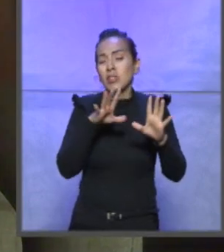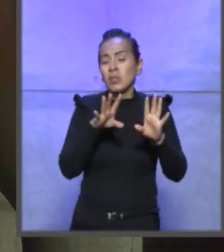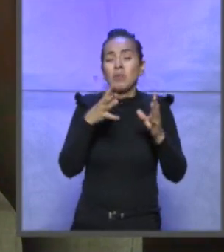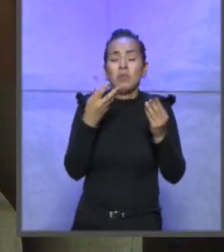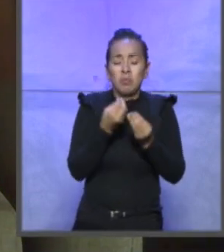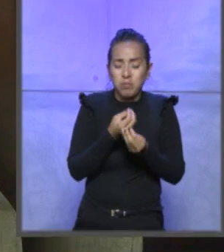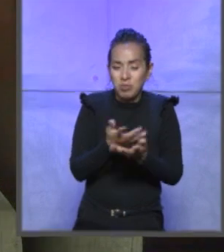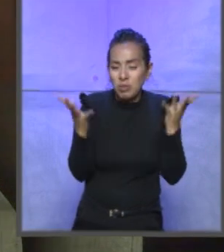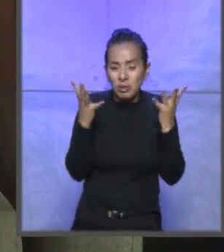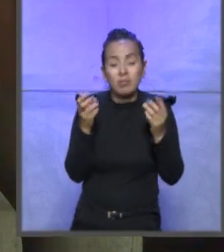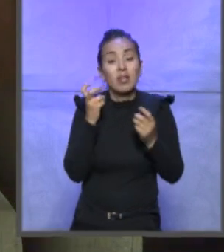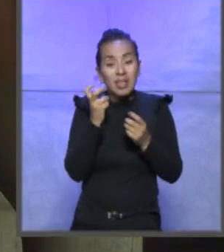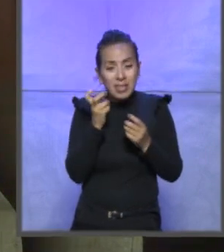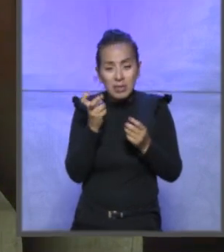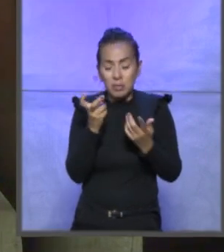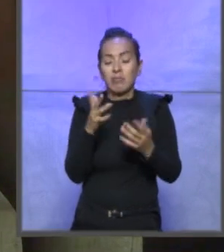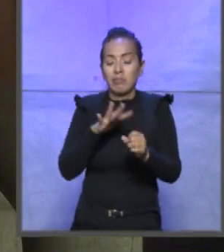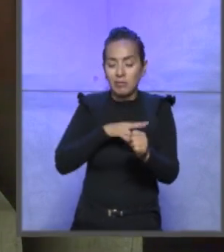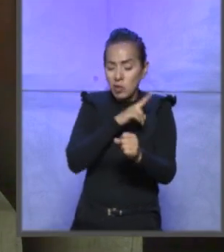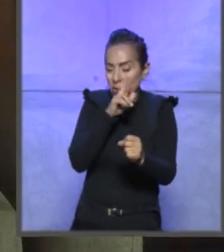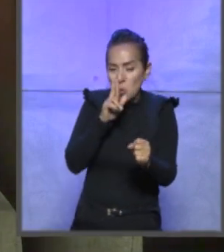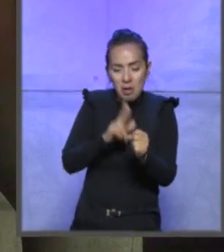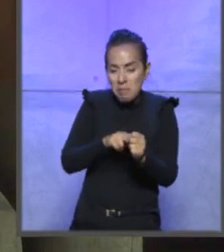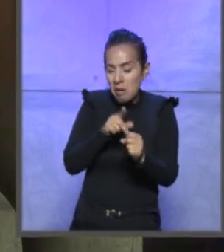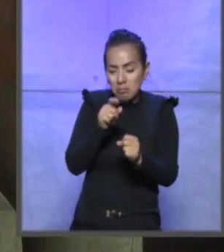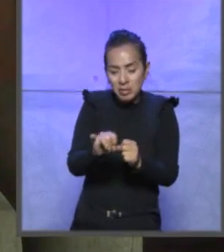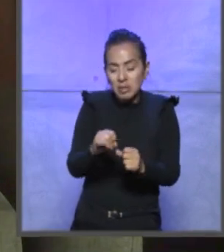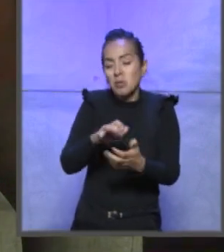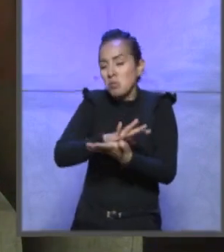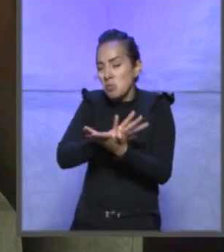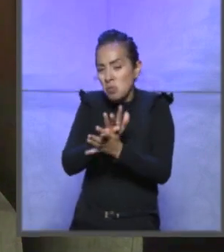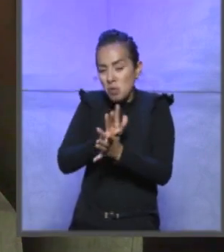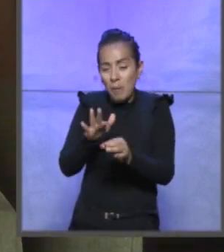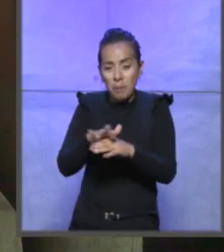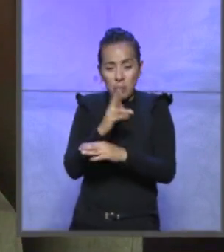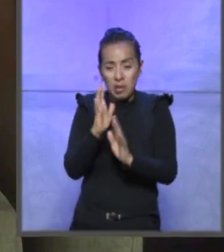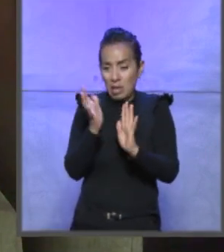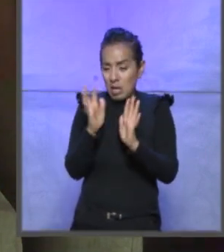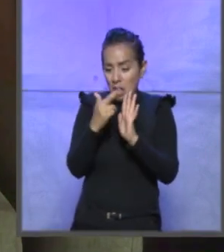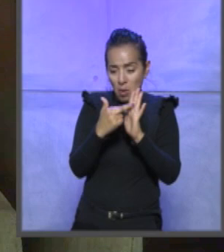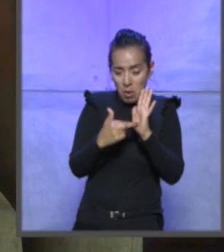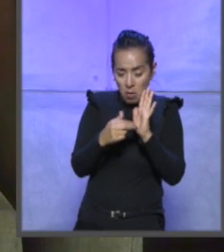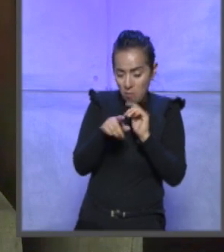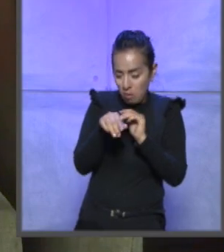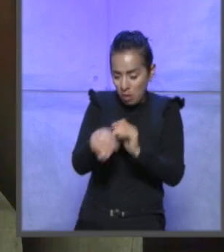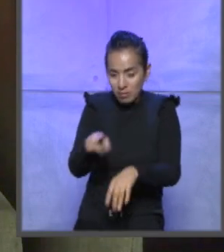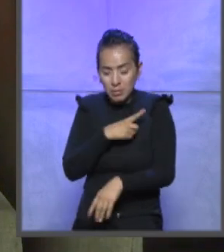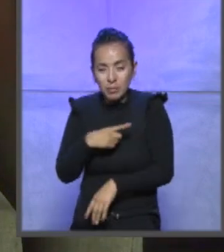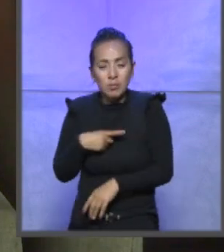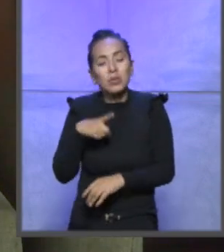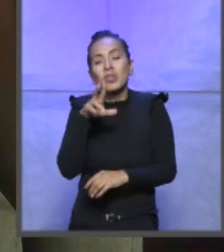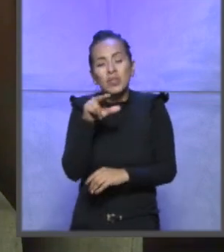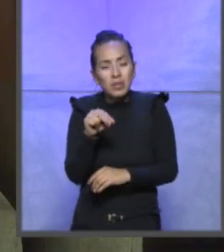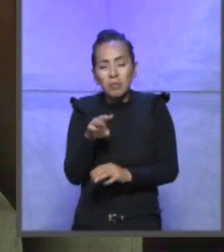provoca, tiende a que se dé naturalmente la discriminación. No porque sea una regla que tengamos que seguir,